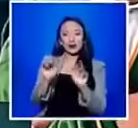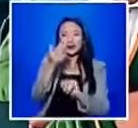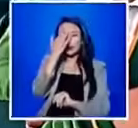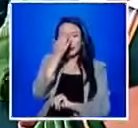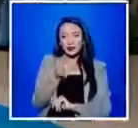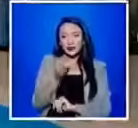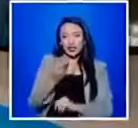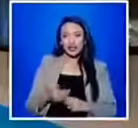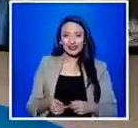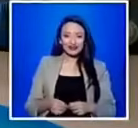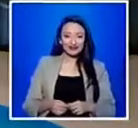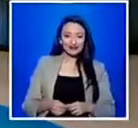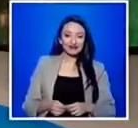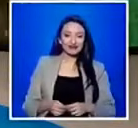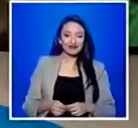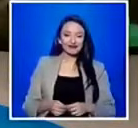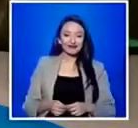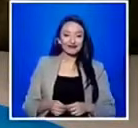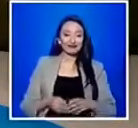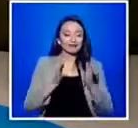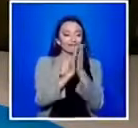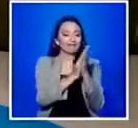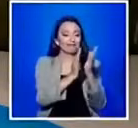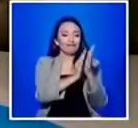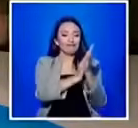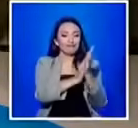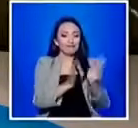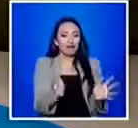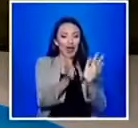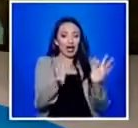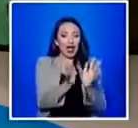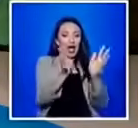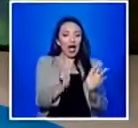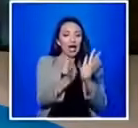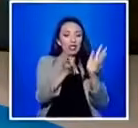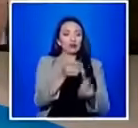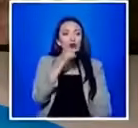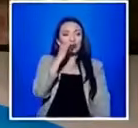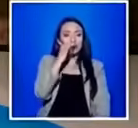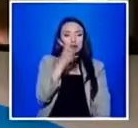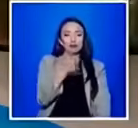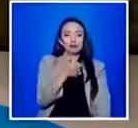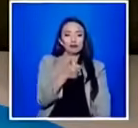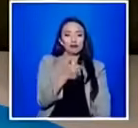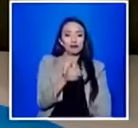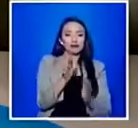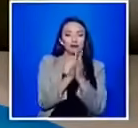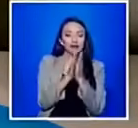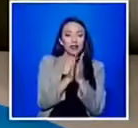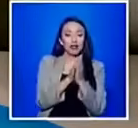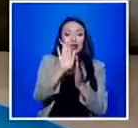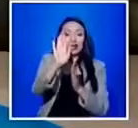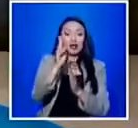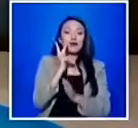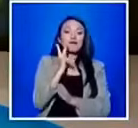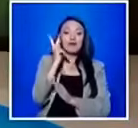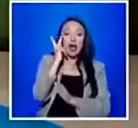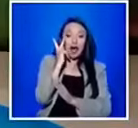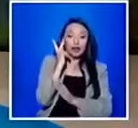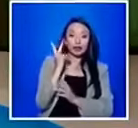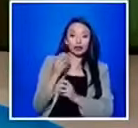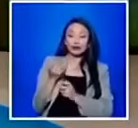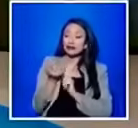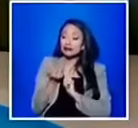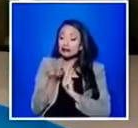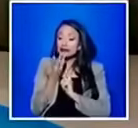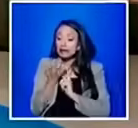Muy buenos días. Muy bien, ánimo chicos, ánimo a la educación general básica en este regreso a clases. Ahí están los papitos emocionados, no quieren